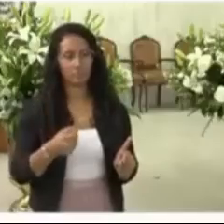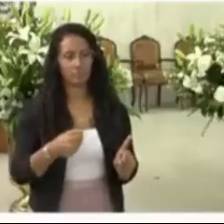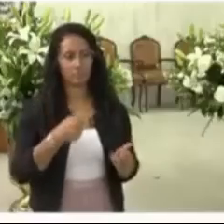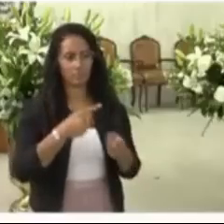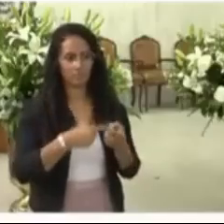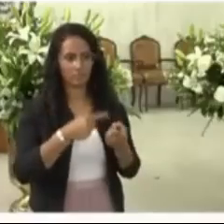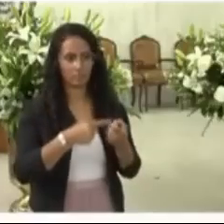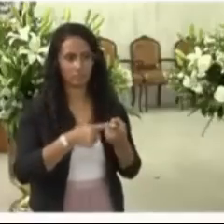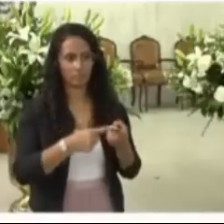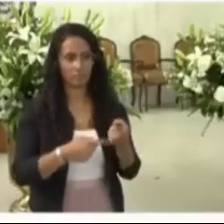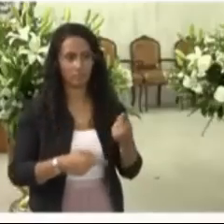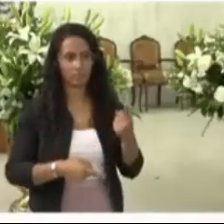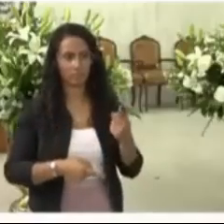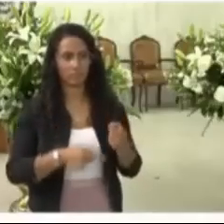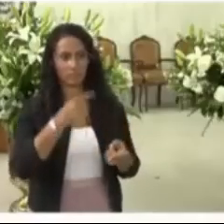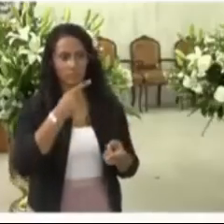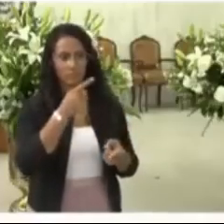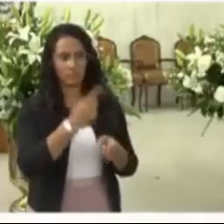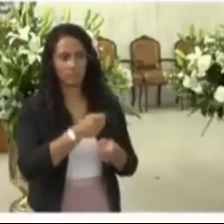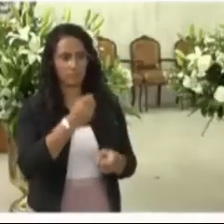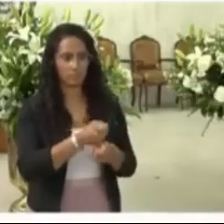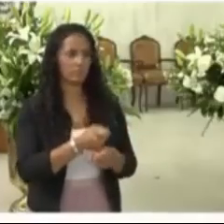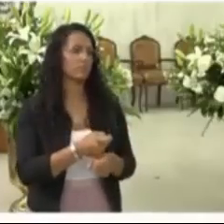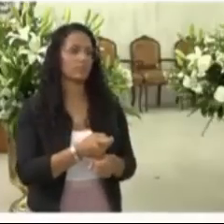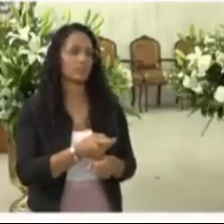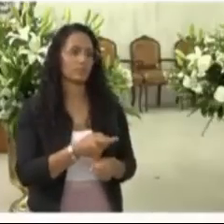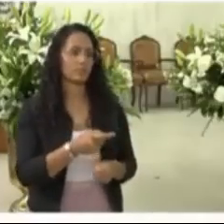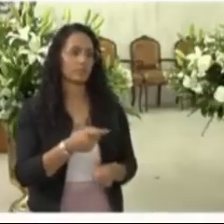humilló su rostro, su corazón,